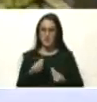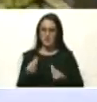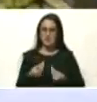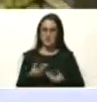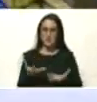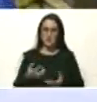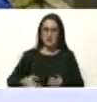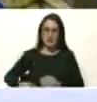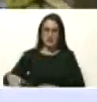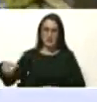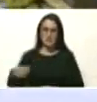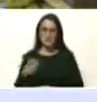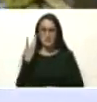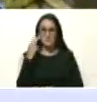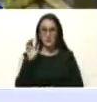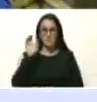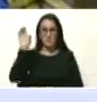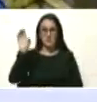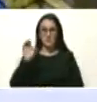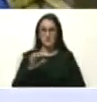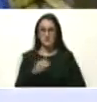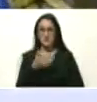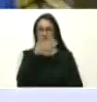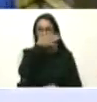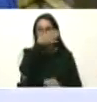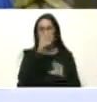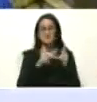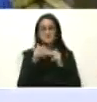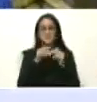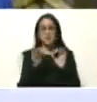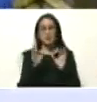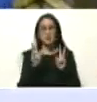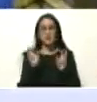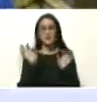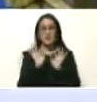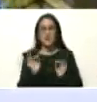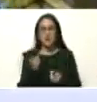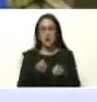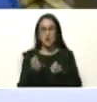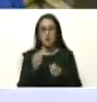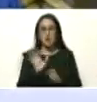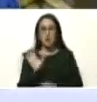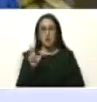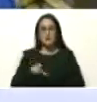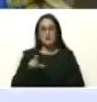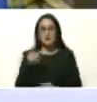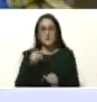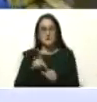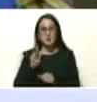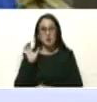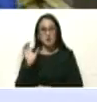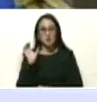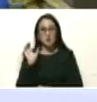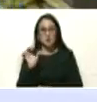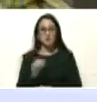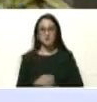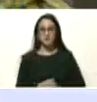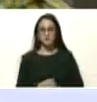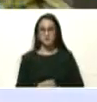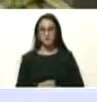riquezas para el país, la construcción de un nuevo modelo económico post-rentista, en términos prácticos, en